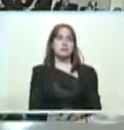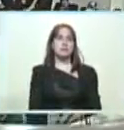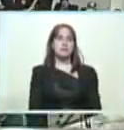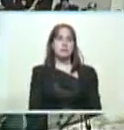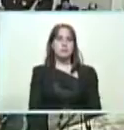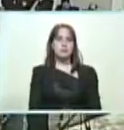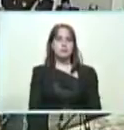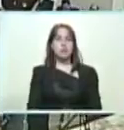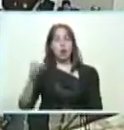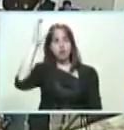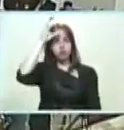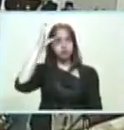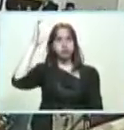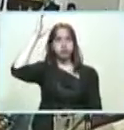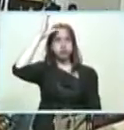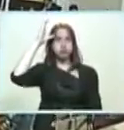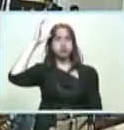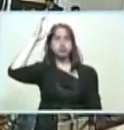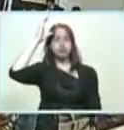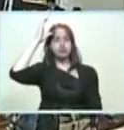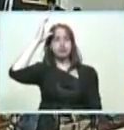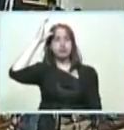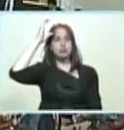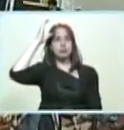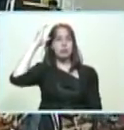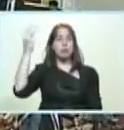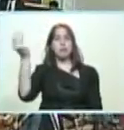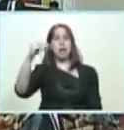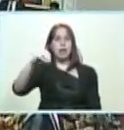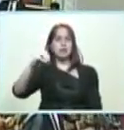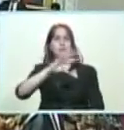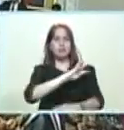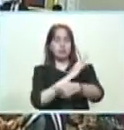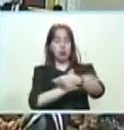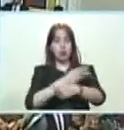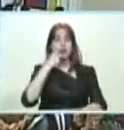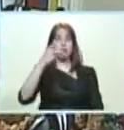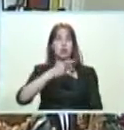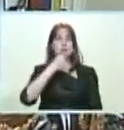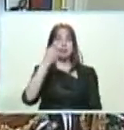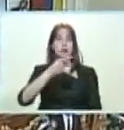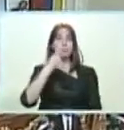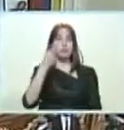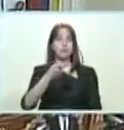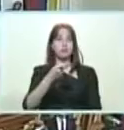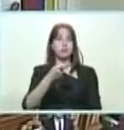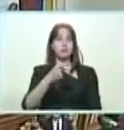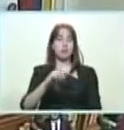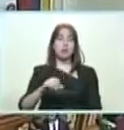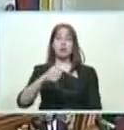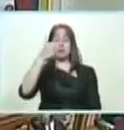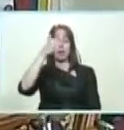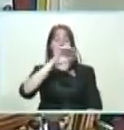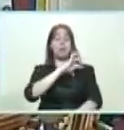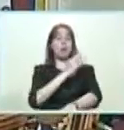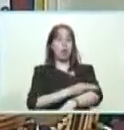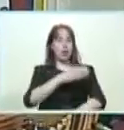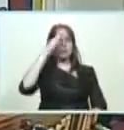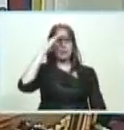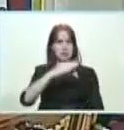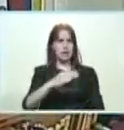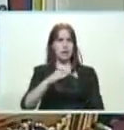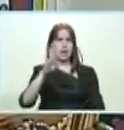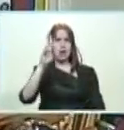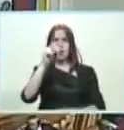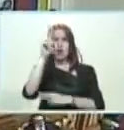con más conocimiento, con más poder político, con más poder militar que nunca antes